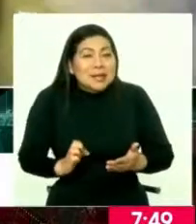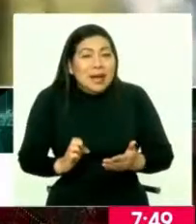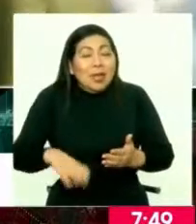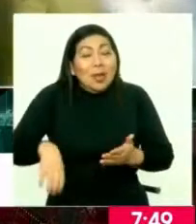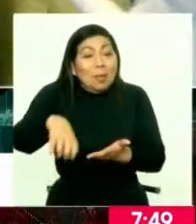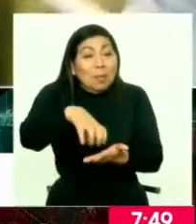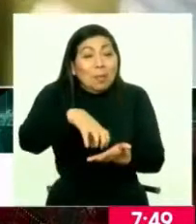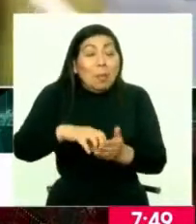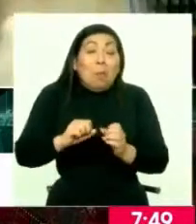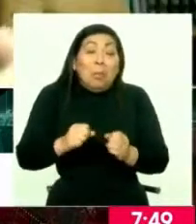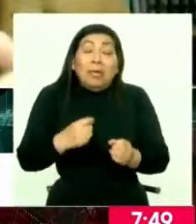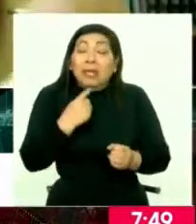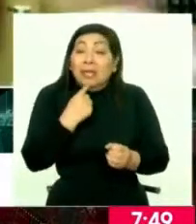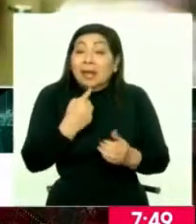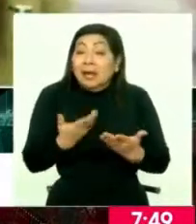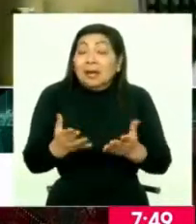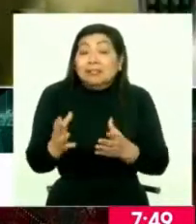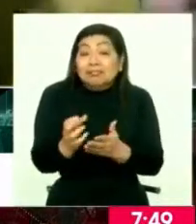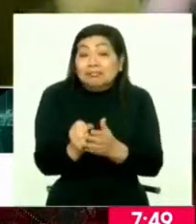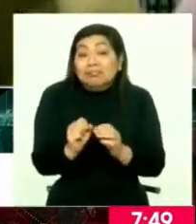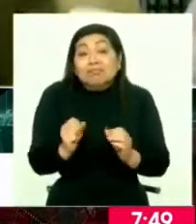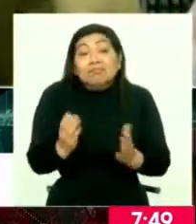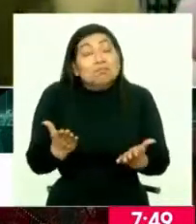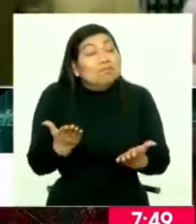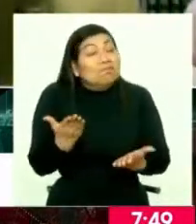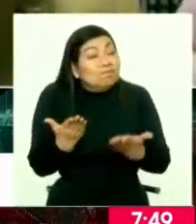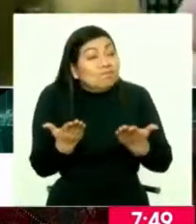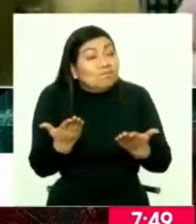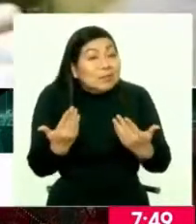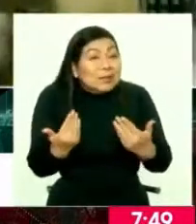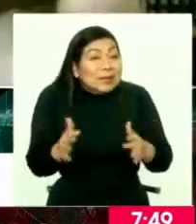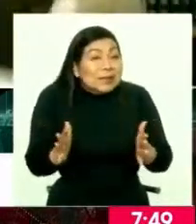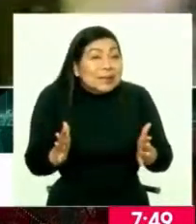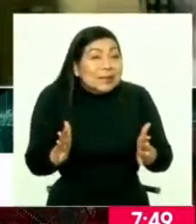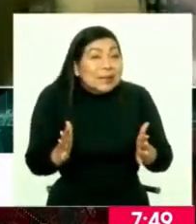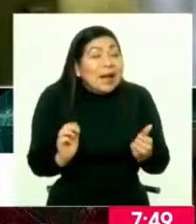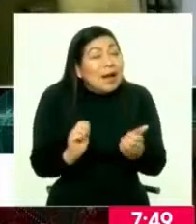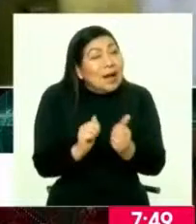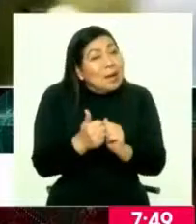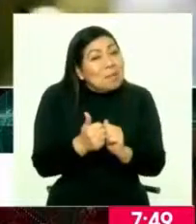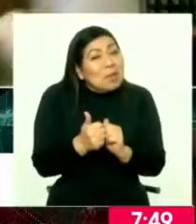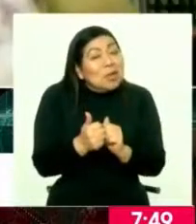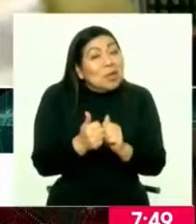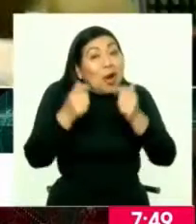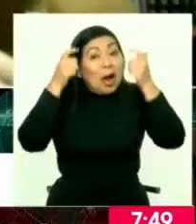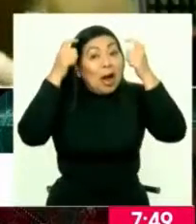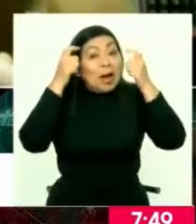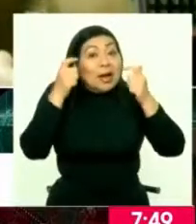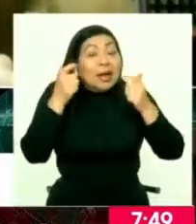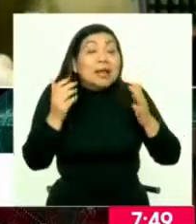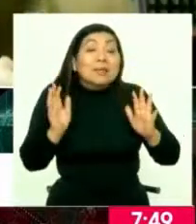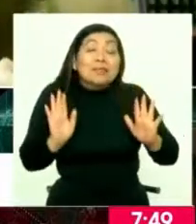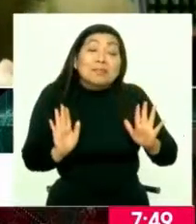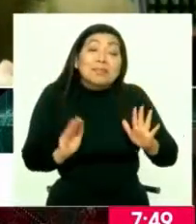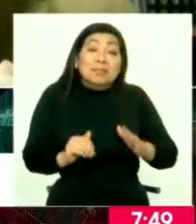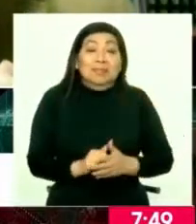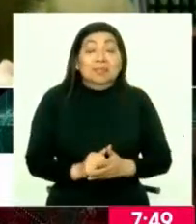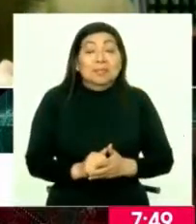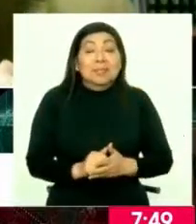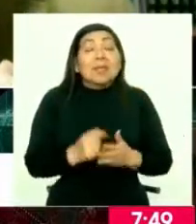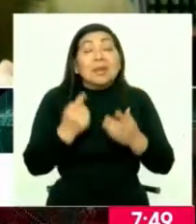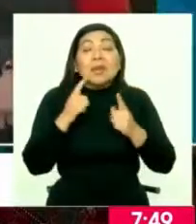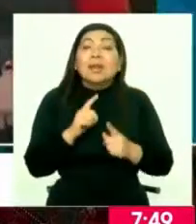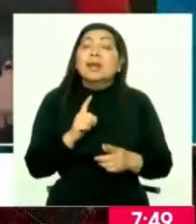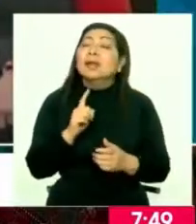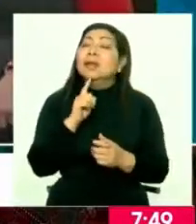población de algunos estados puede decir, bueno, ya... Ya cambiamos de rey, entonces ya es momento de volver a la república, ¿no? De